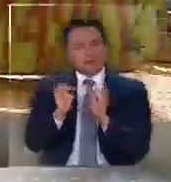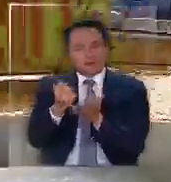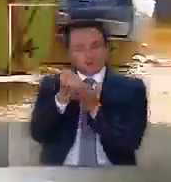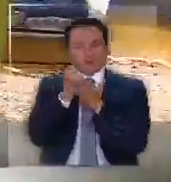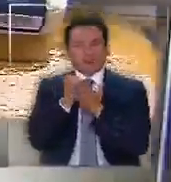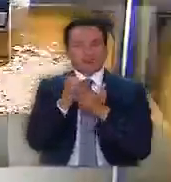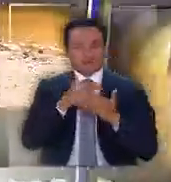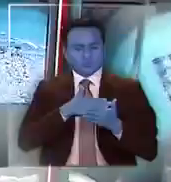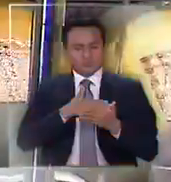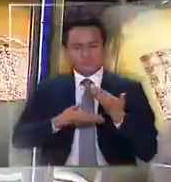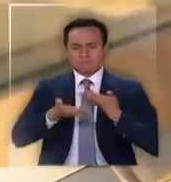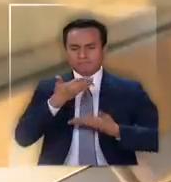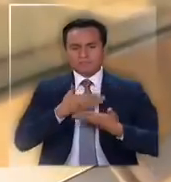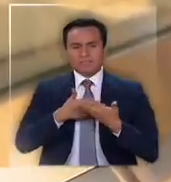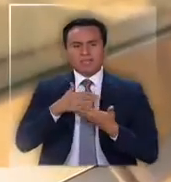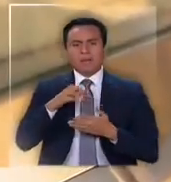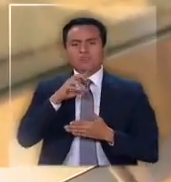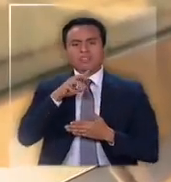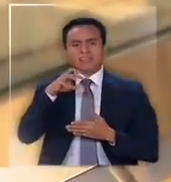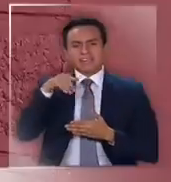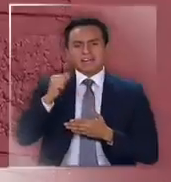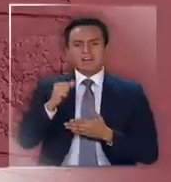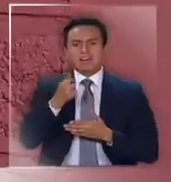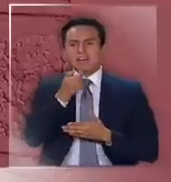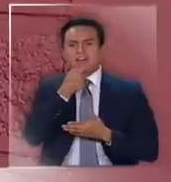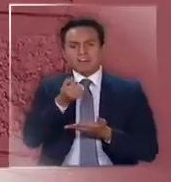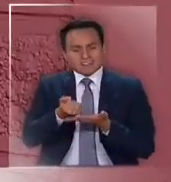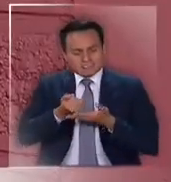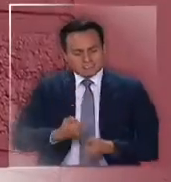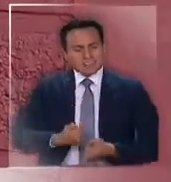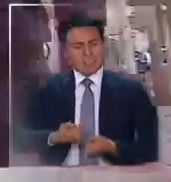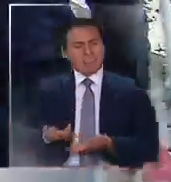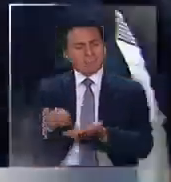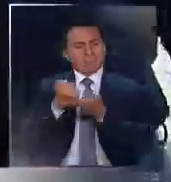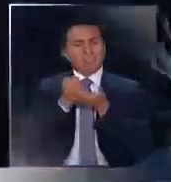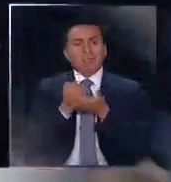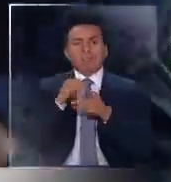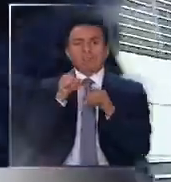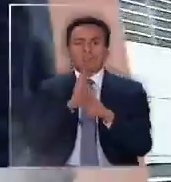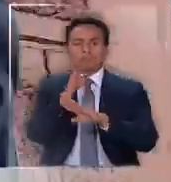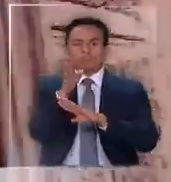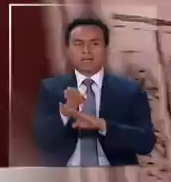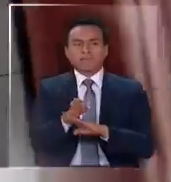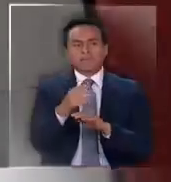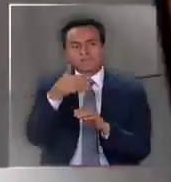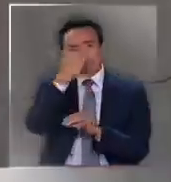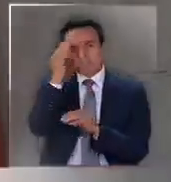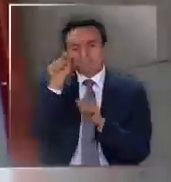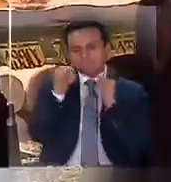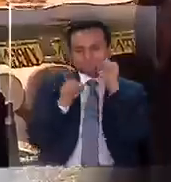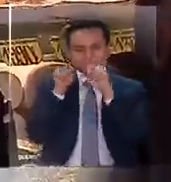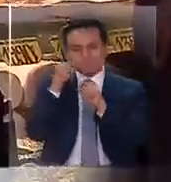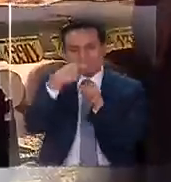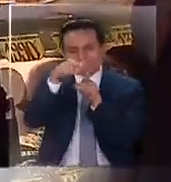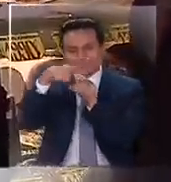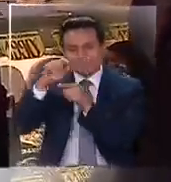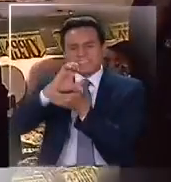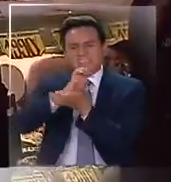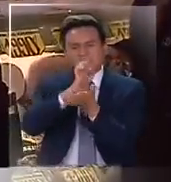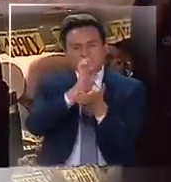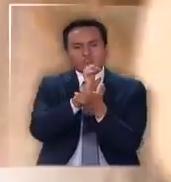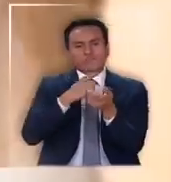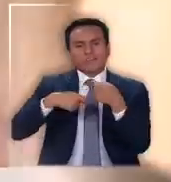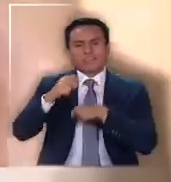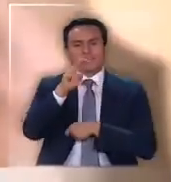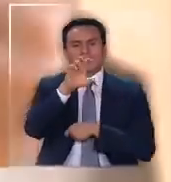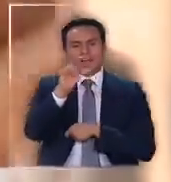sistema cardiovascular, aporta proteínas y calcio. Por eso llegamos hasta una de las picadas que más cantidad y variedad de quesos vende en La